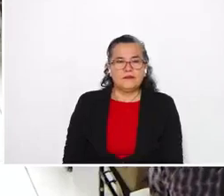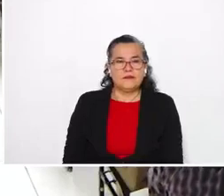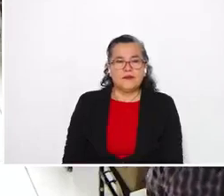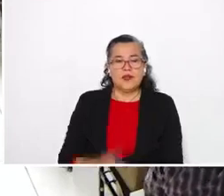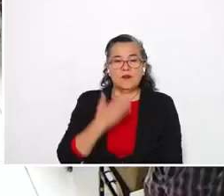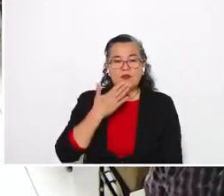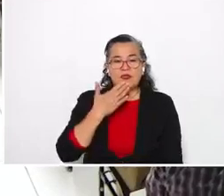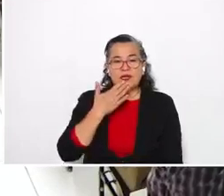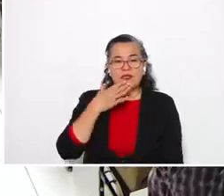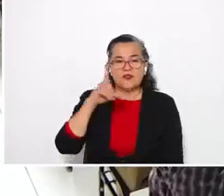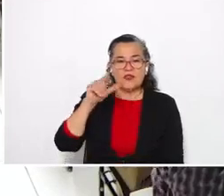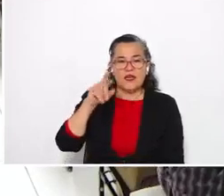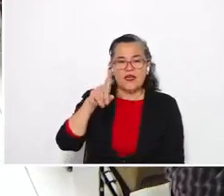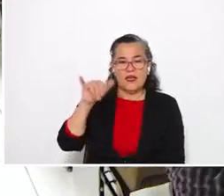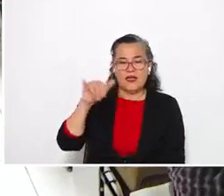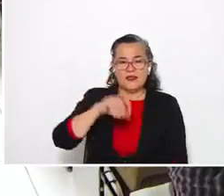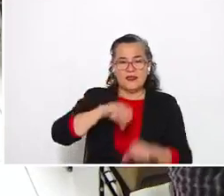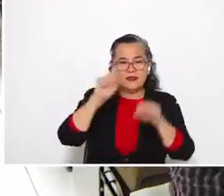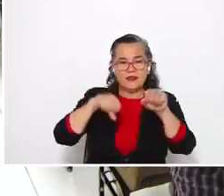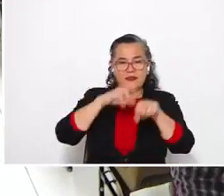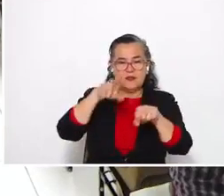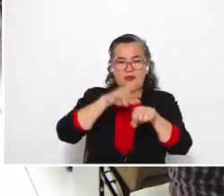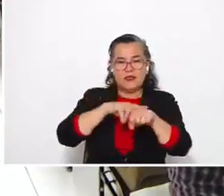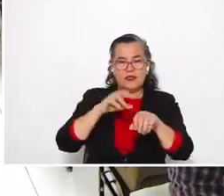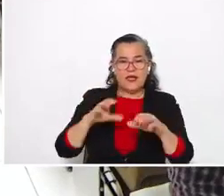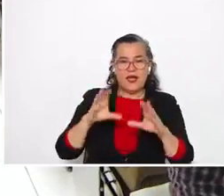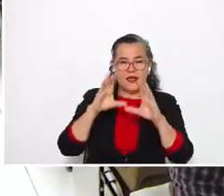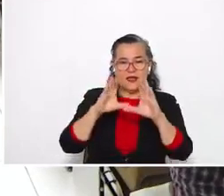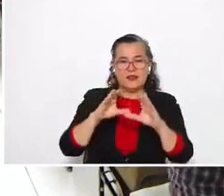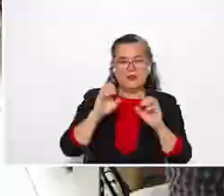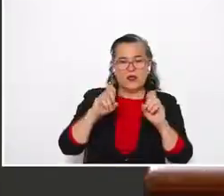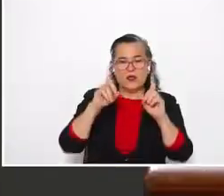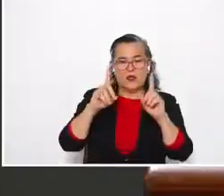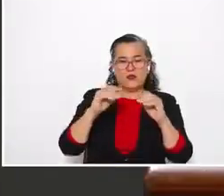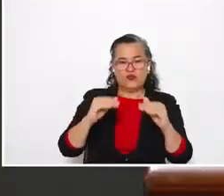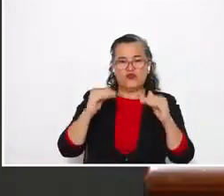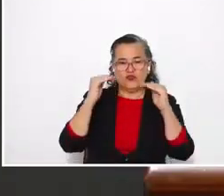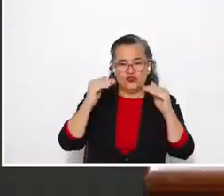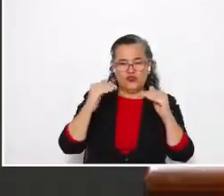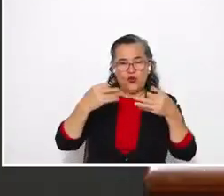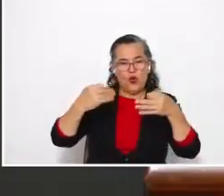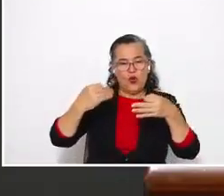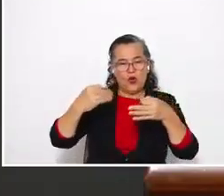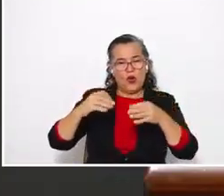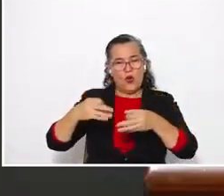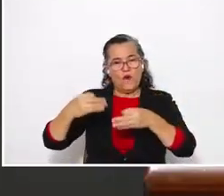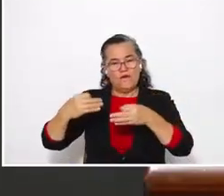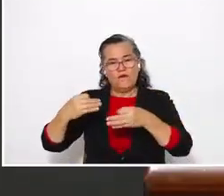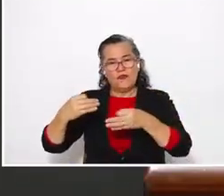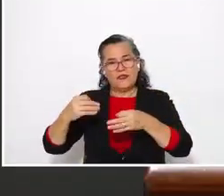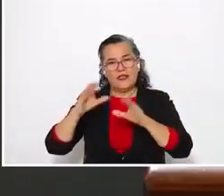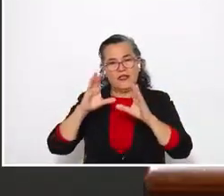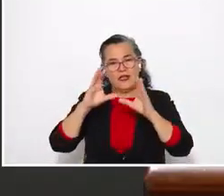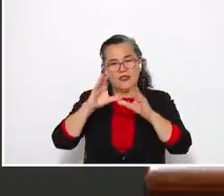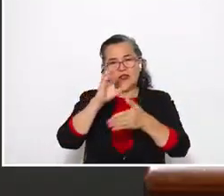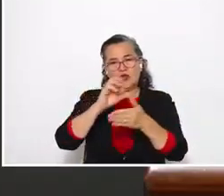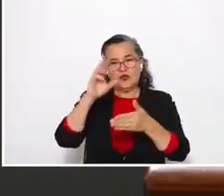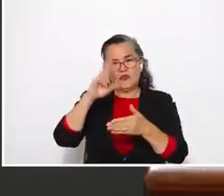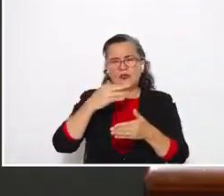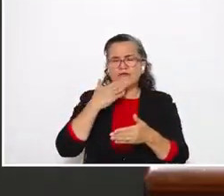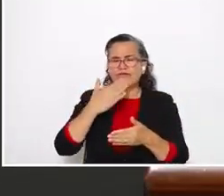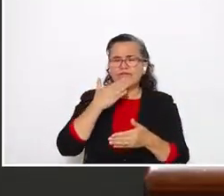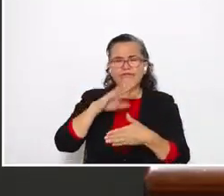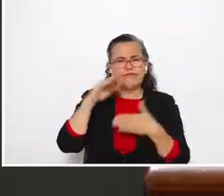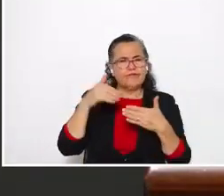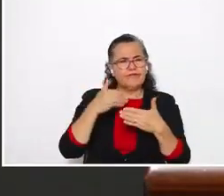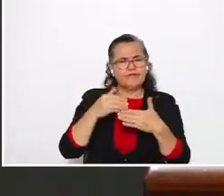Muchas gracias, doña Lady. El Sistema Nacional de Acreditación de la Educación Superior, SINAES, órgano oficial de acreditación en Costa Rica, agradece profundamente